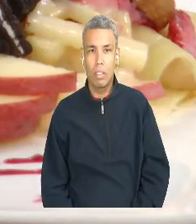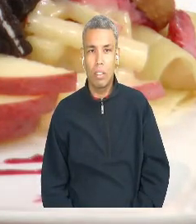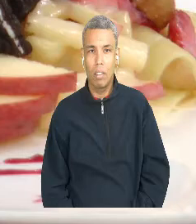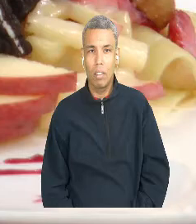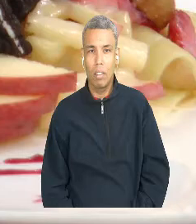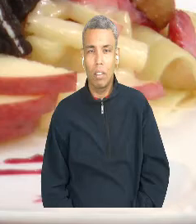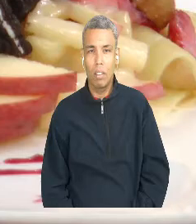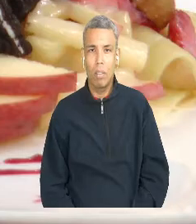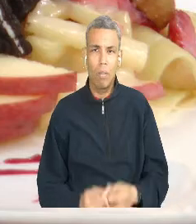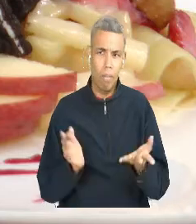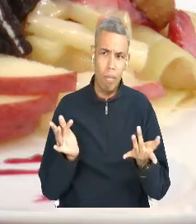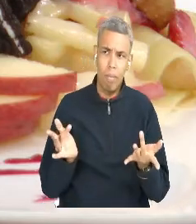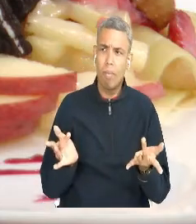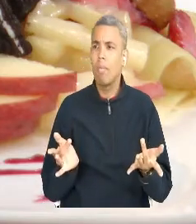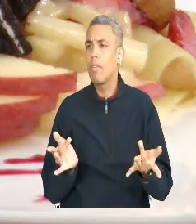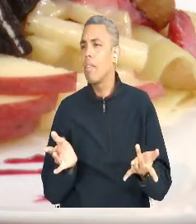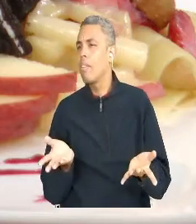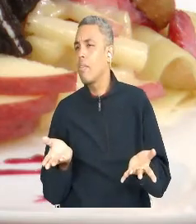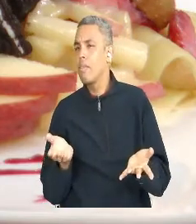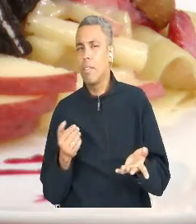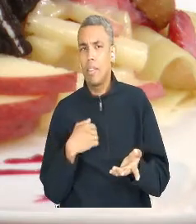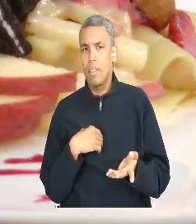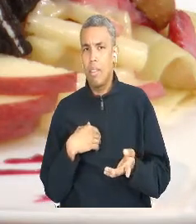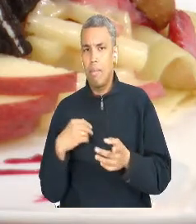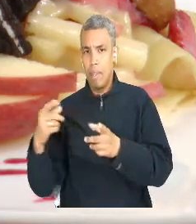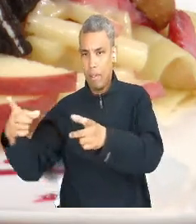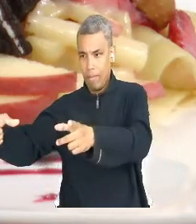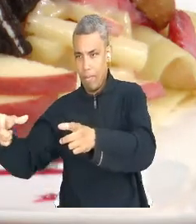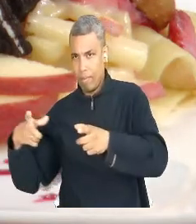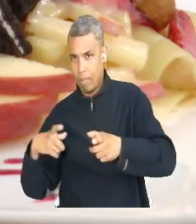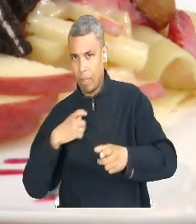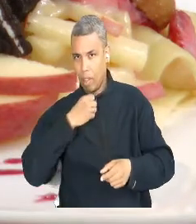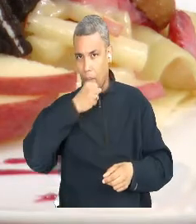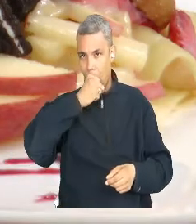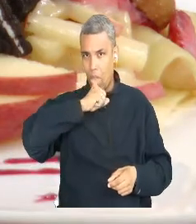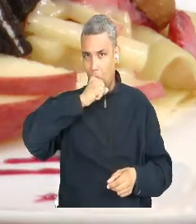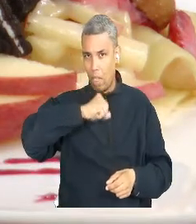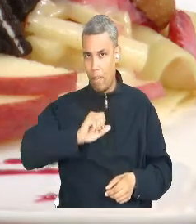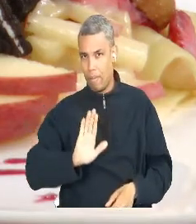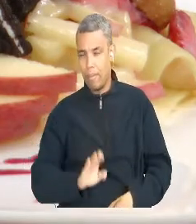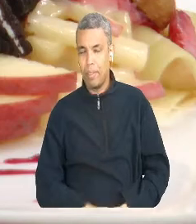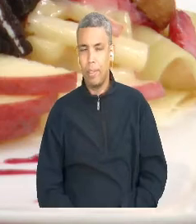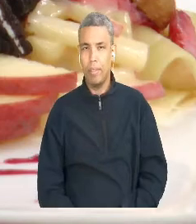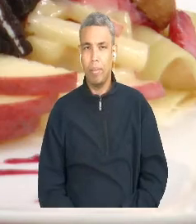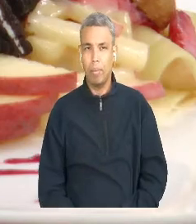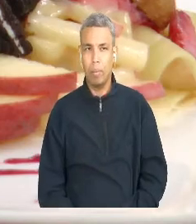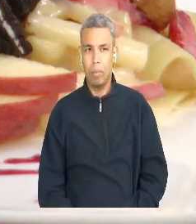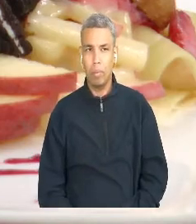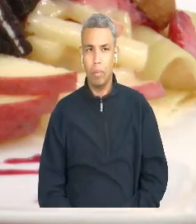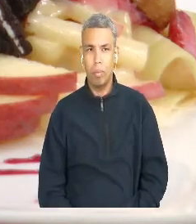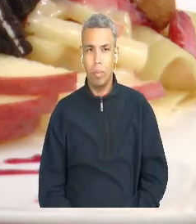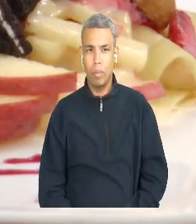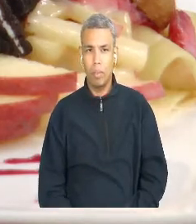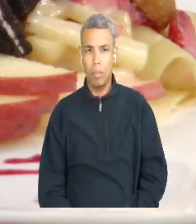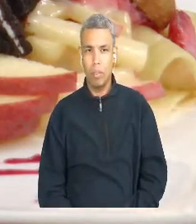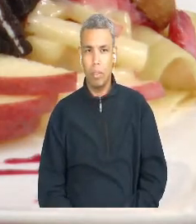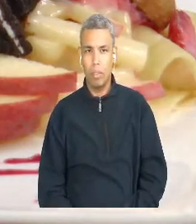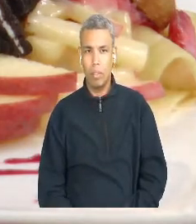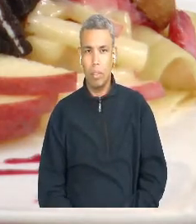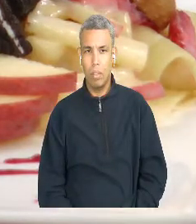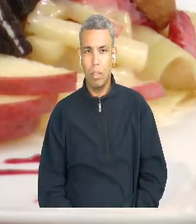heladito para finalmente poder... Ay, se me había caído una aquí. Si quieres puedes adicionar un